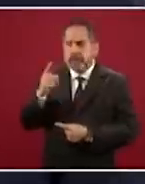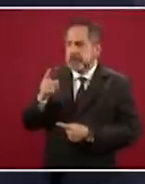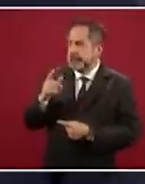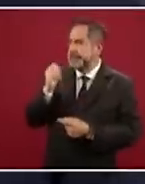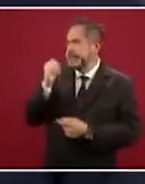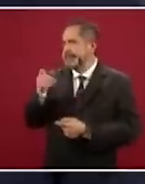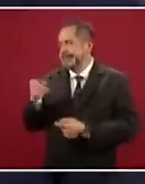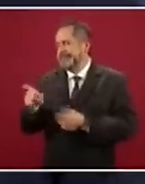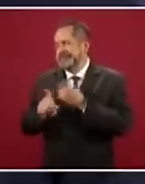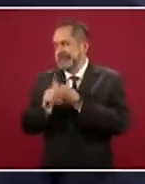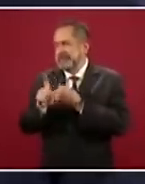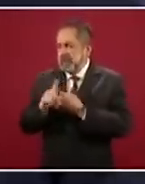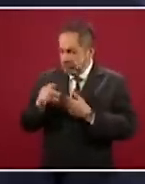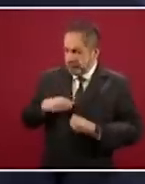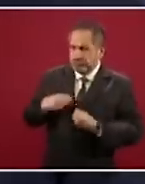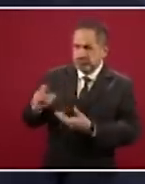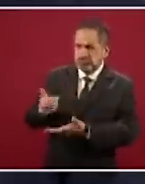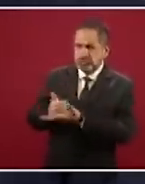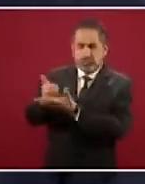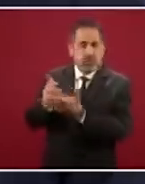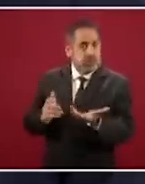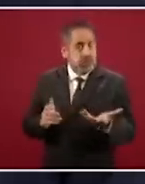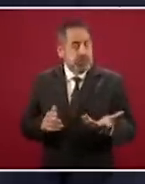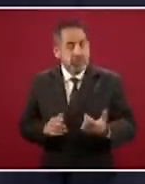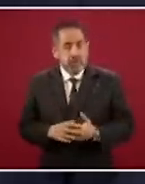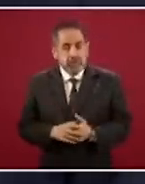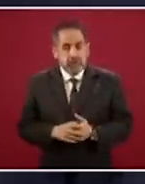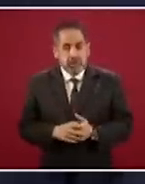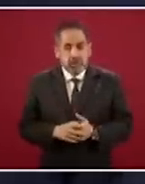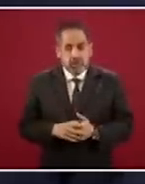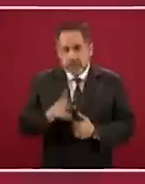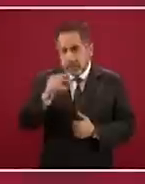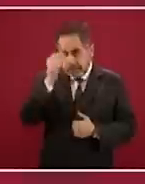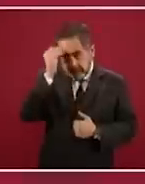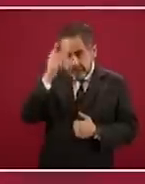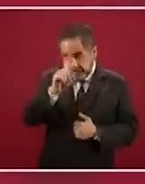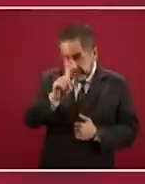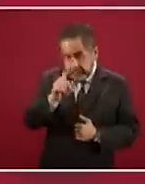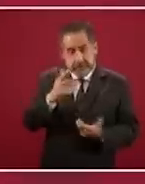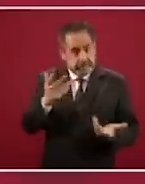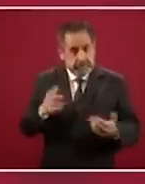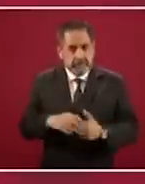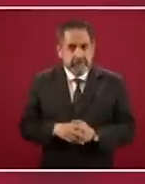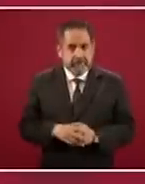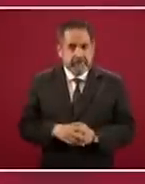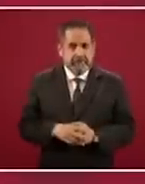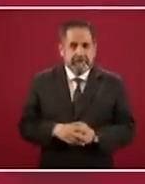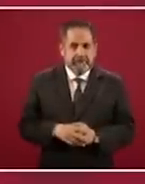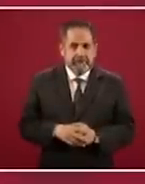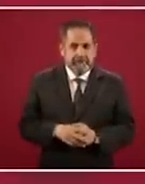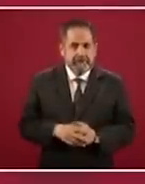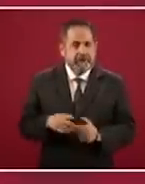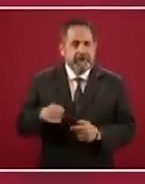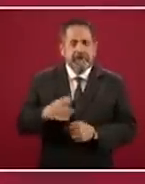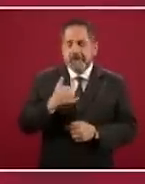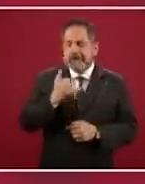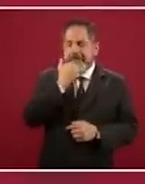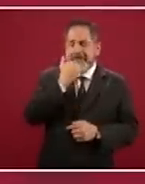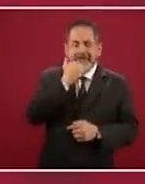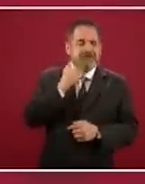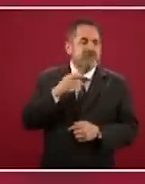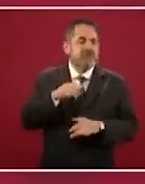resolver este problema. No lo olvidemos, es enderezar un entuerto,